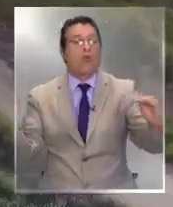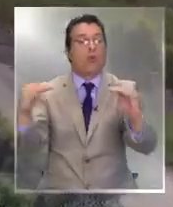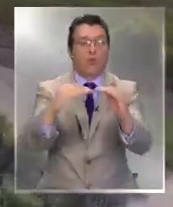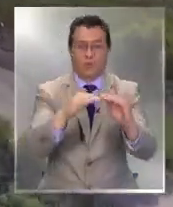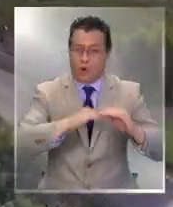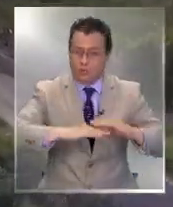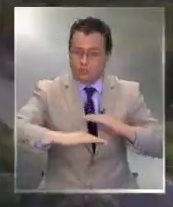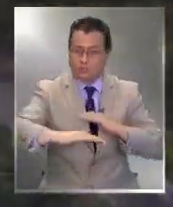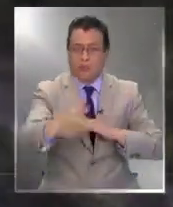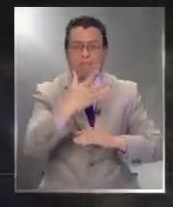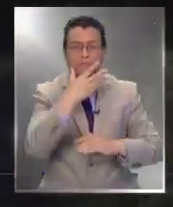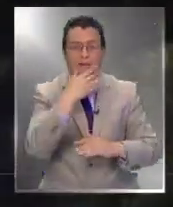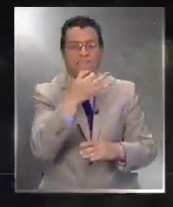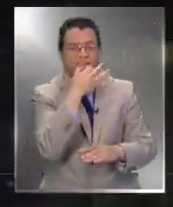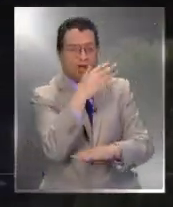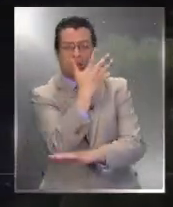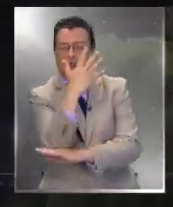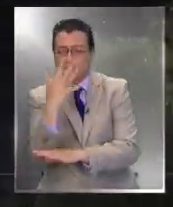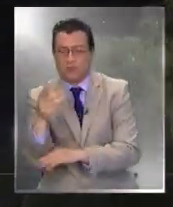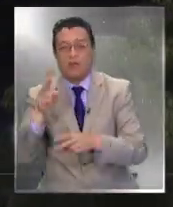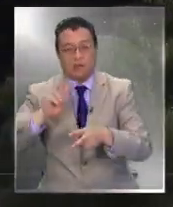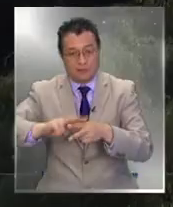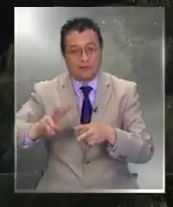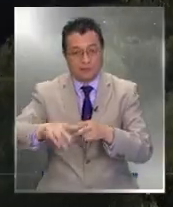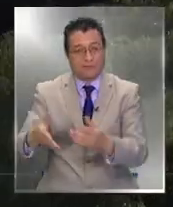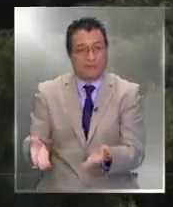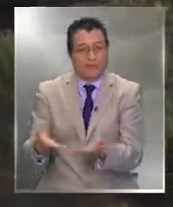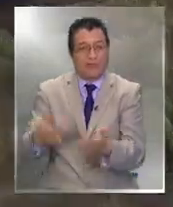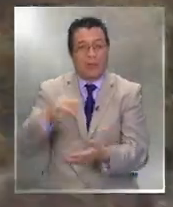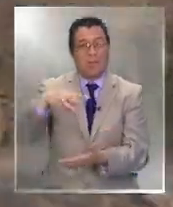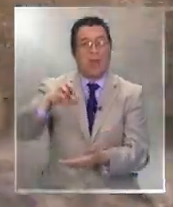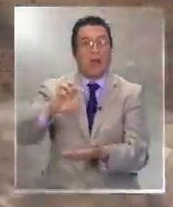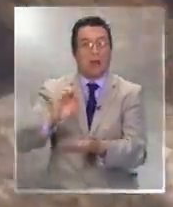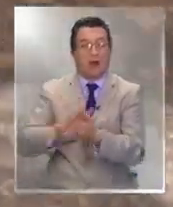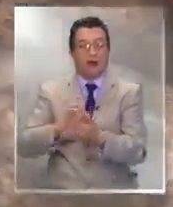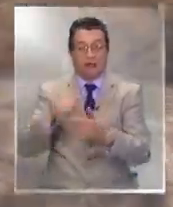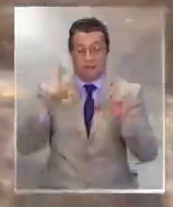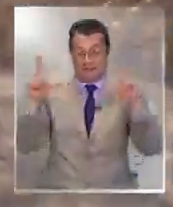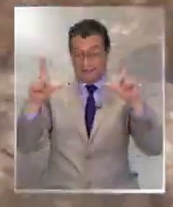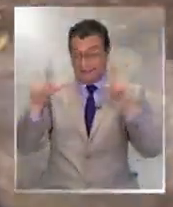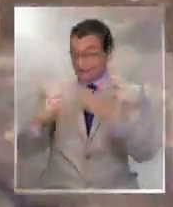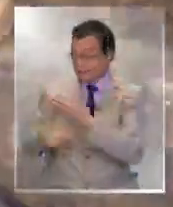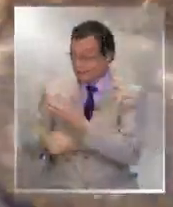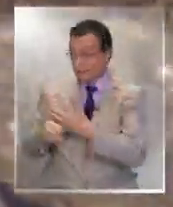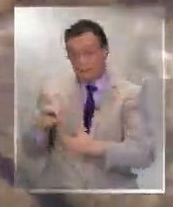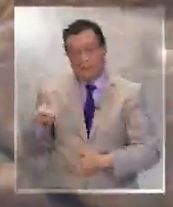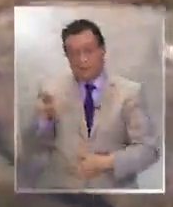etapa en la anhelada recuperación del Mapocho que podría aportar a que escenas como estas se repitan.